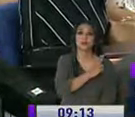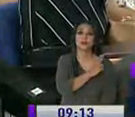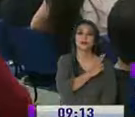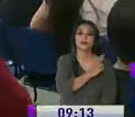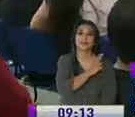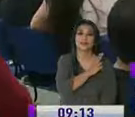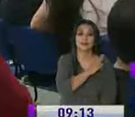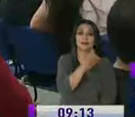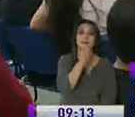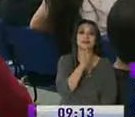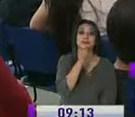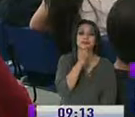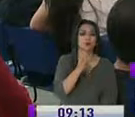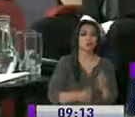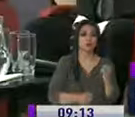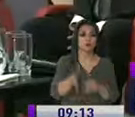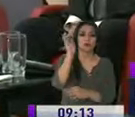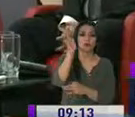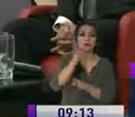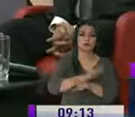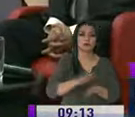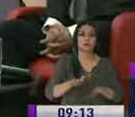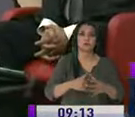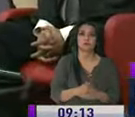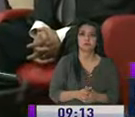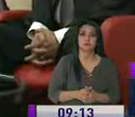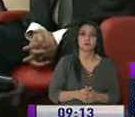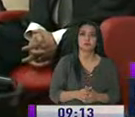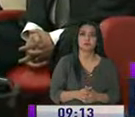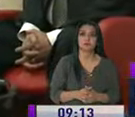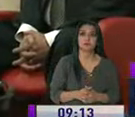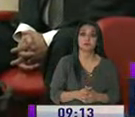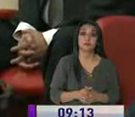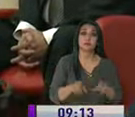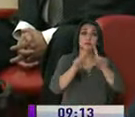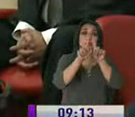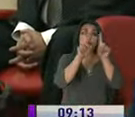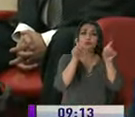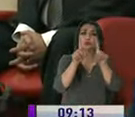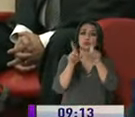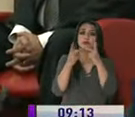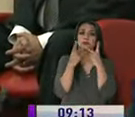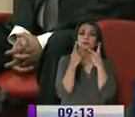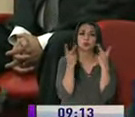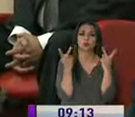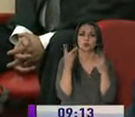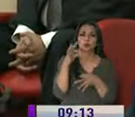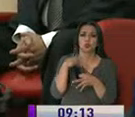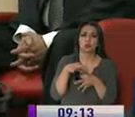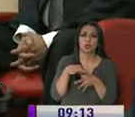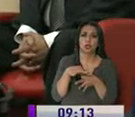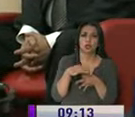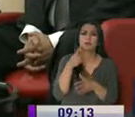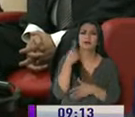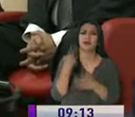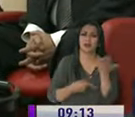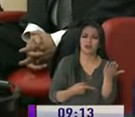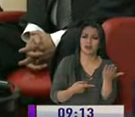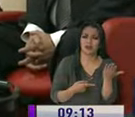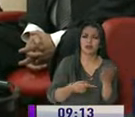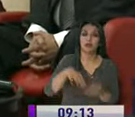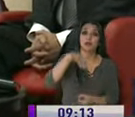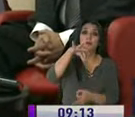desarrolló el último conversatorio. Porque una de las razones de esa consulta y la razón de ser, digamos, de consultar al pueblo es de que sea